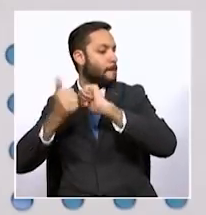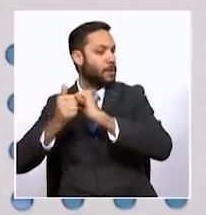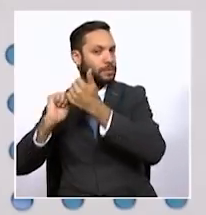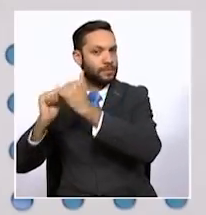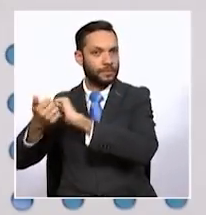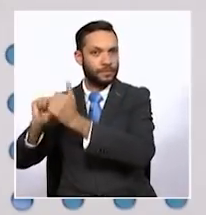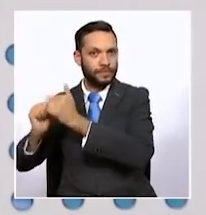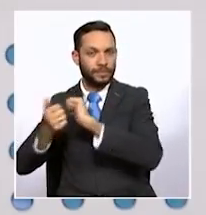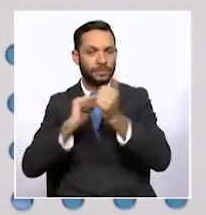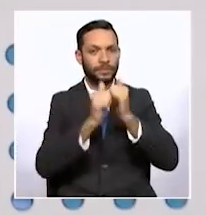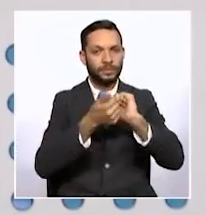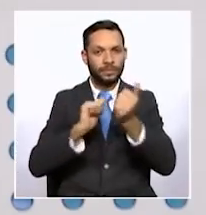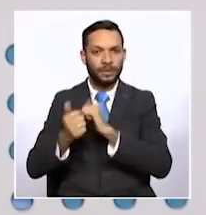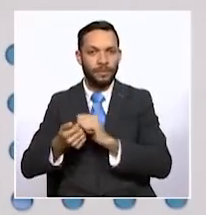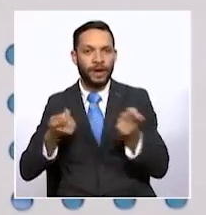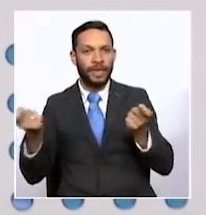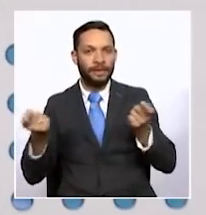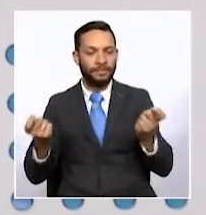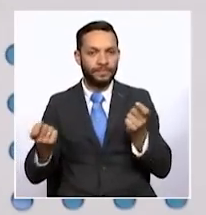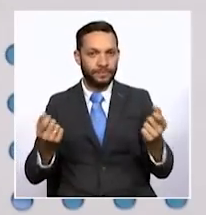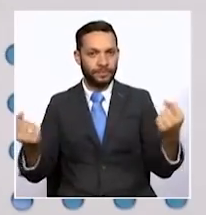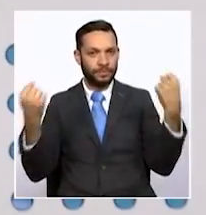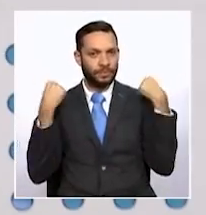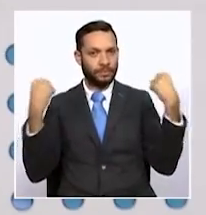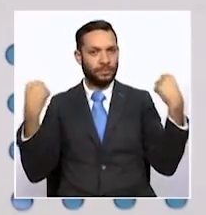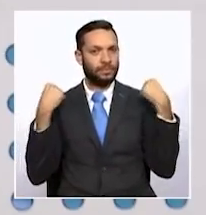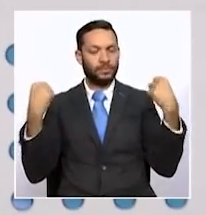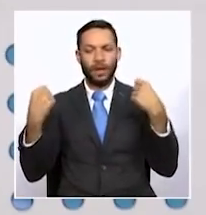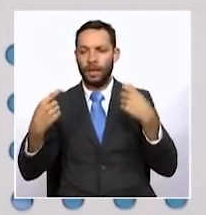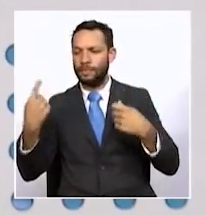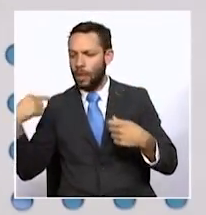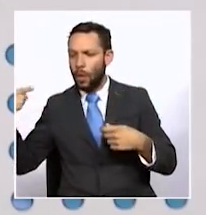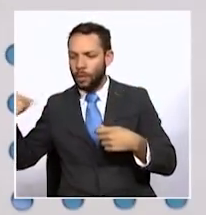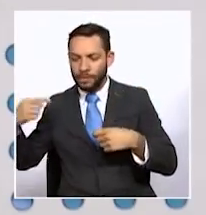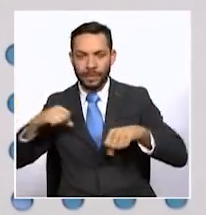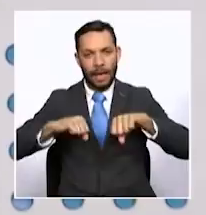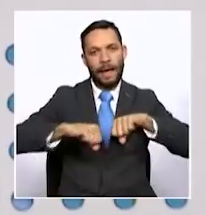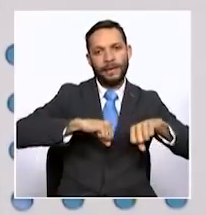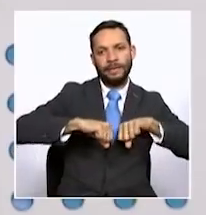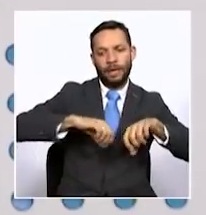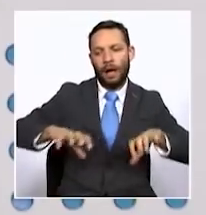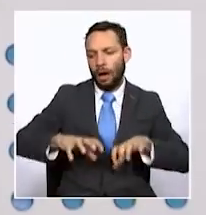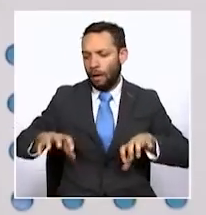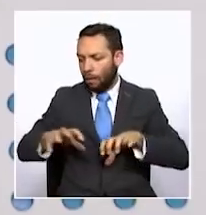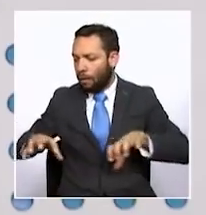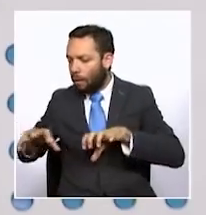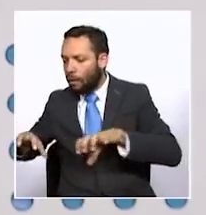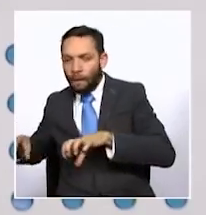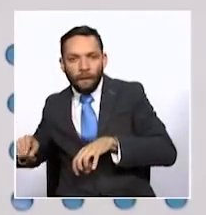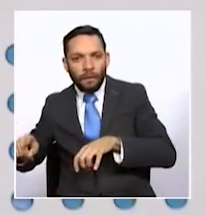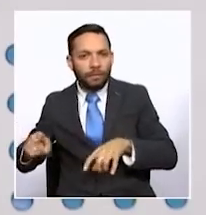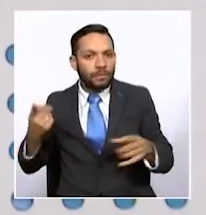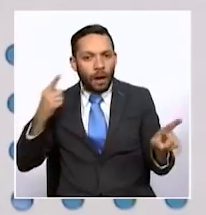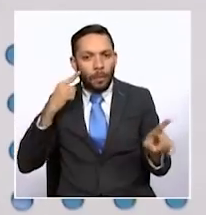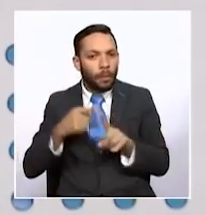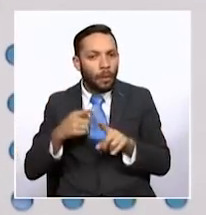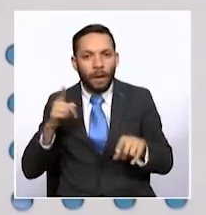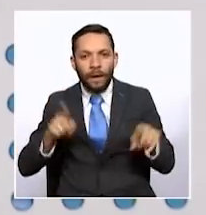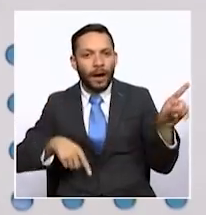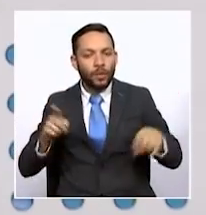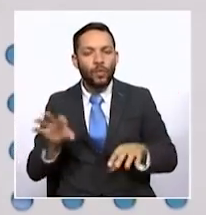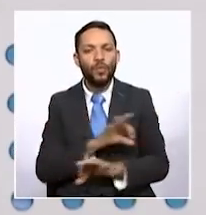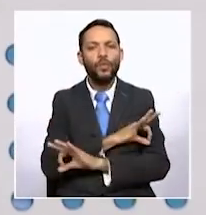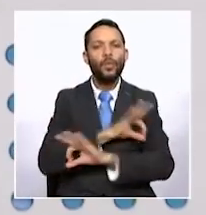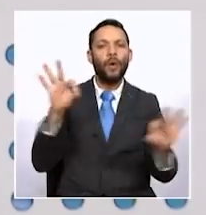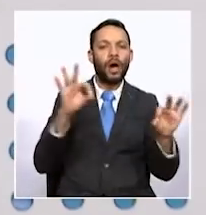cuenta el acondicionamiento o la condición física previa al inicio de la actividad deportiva. ¿Qué sucede con esto? Entonces yo nunca en la vida he hecho deporte